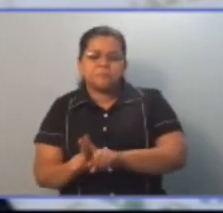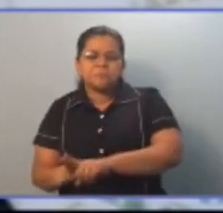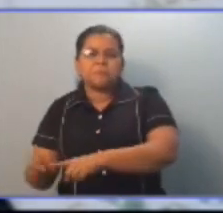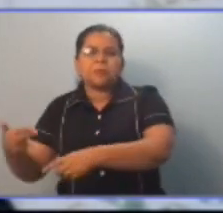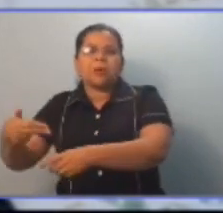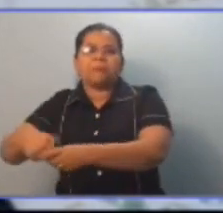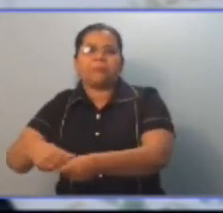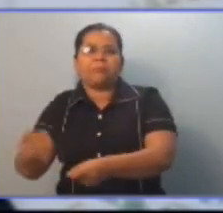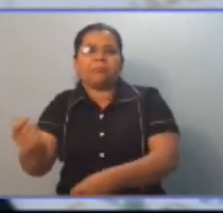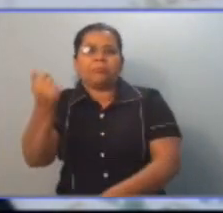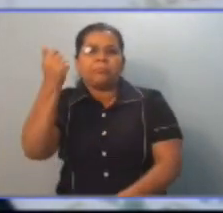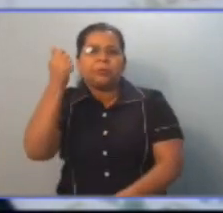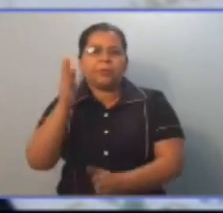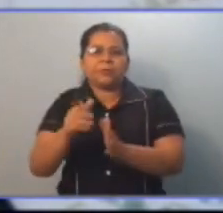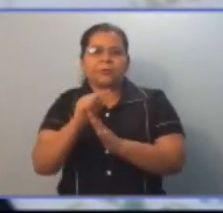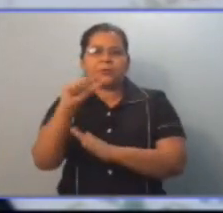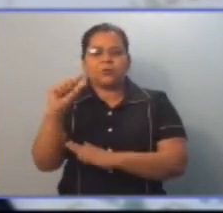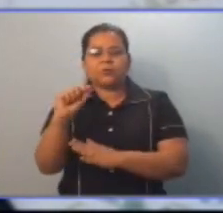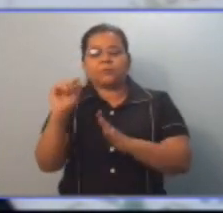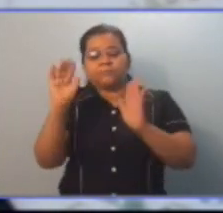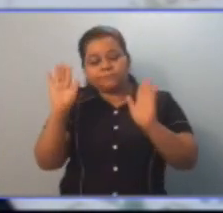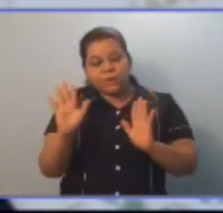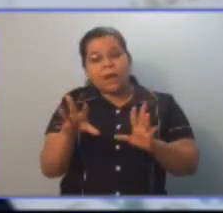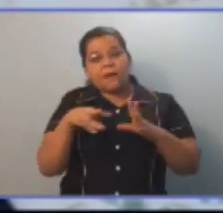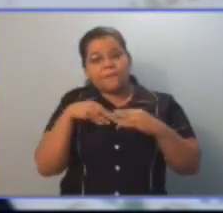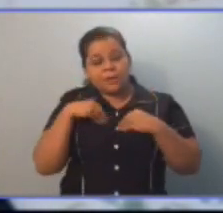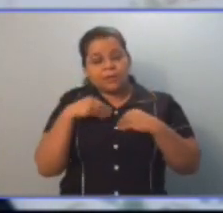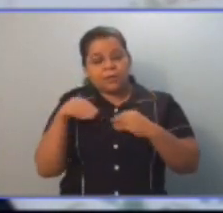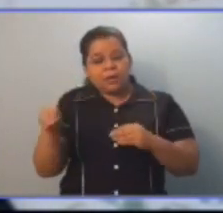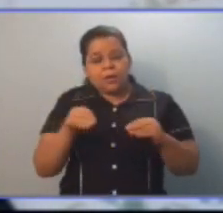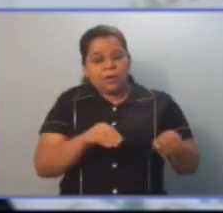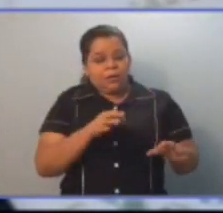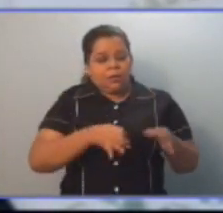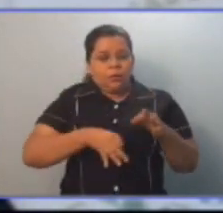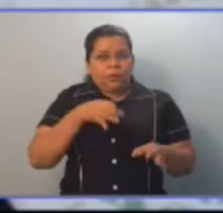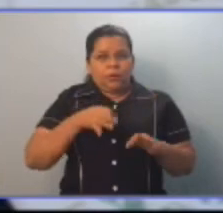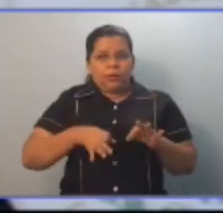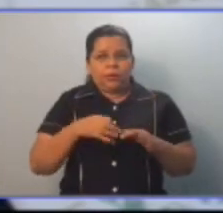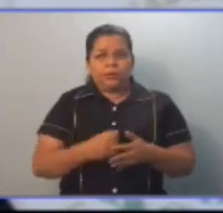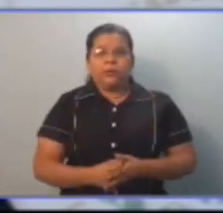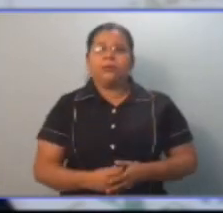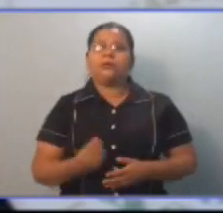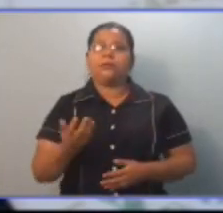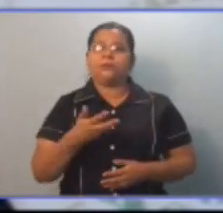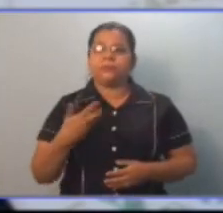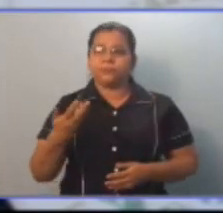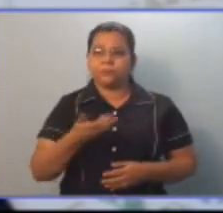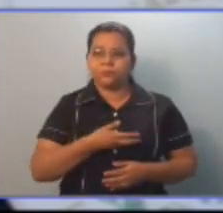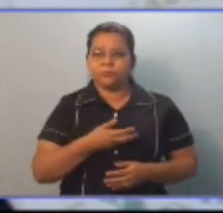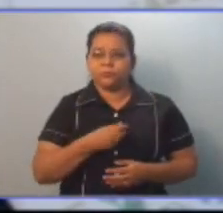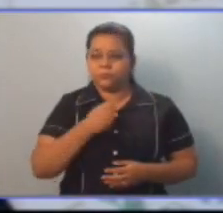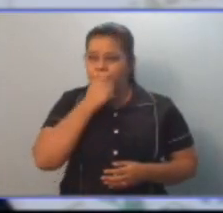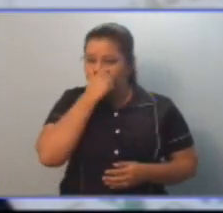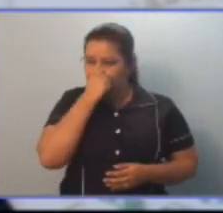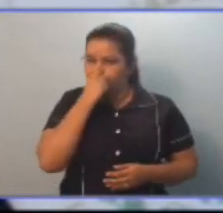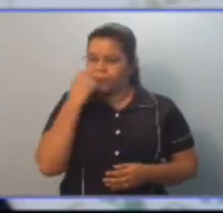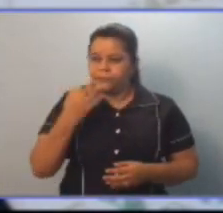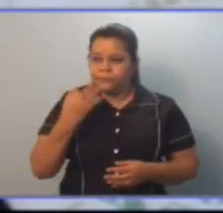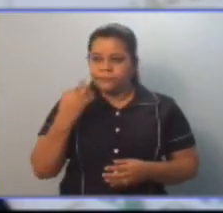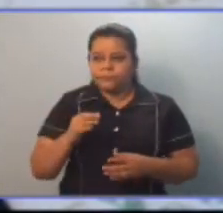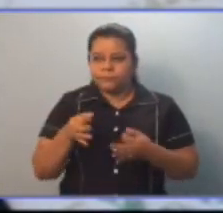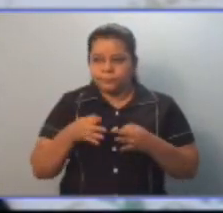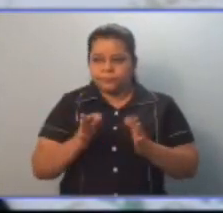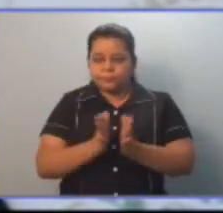esa institución. Eso viene en detrimento de la Administración de Justicia. Debiera precisamente de atacarse en una